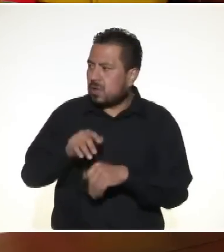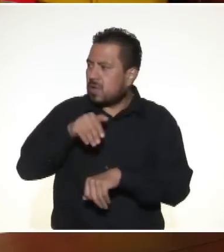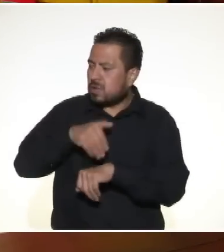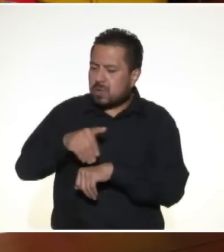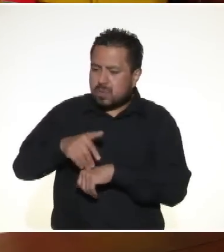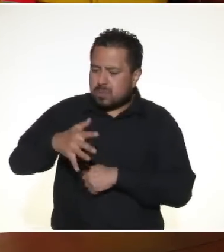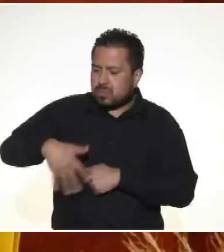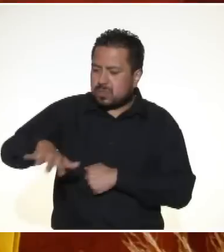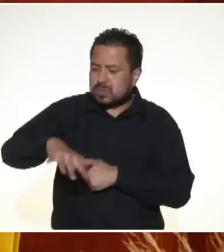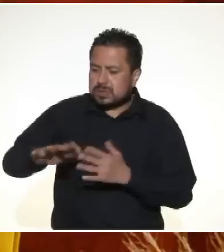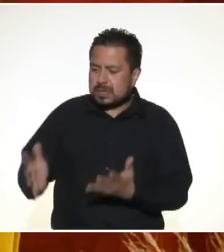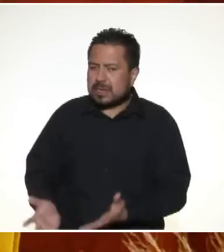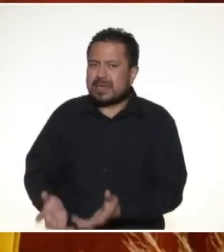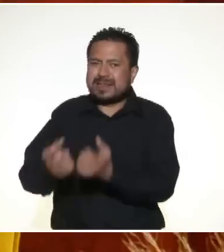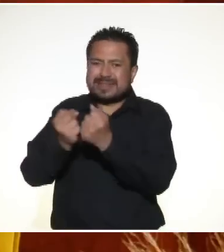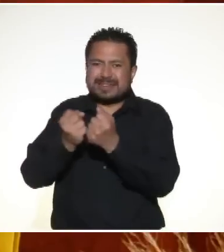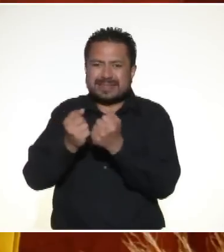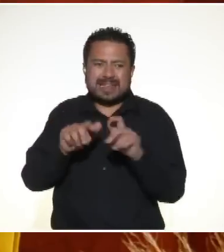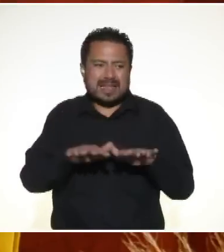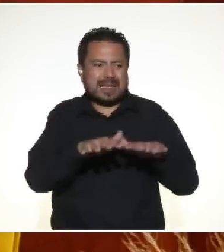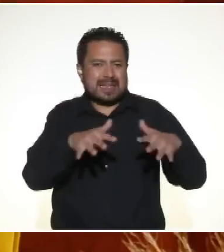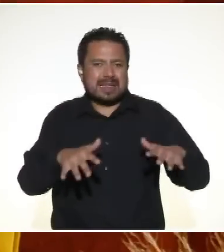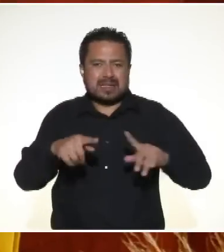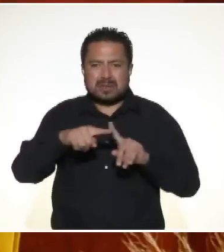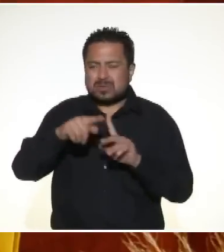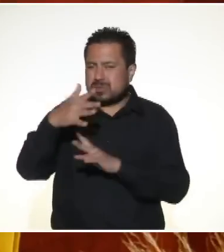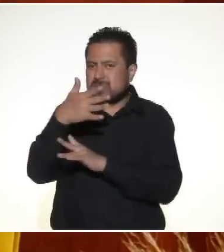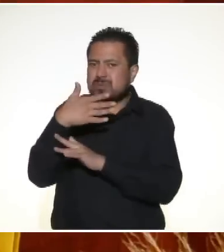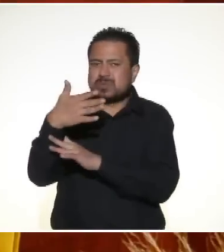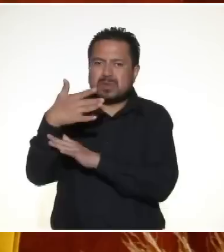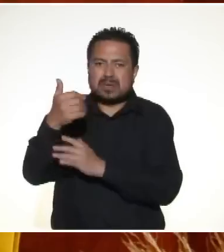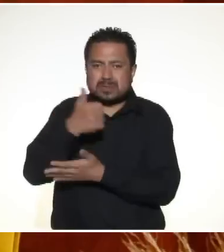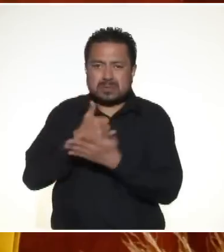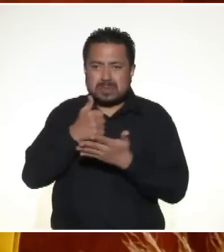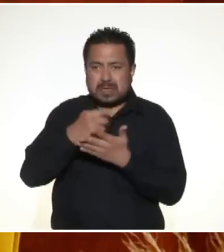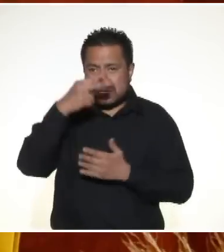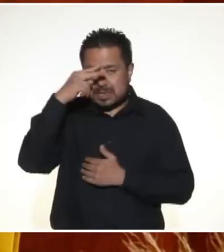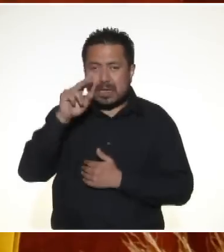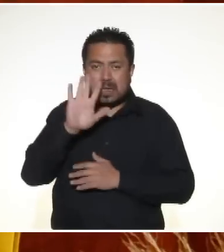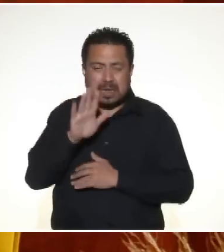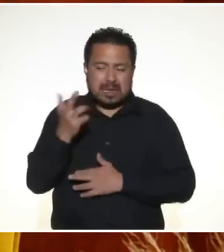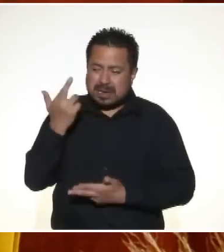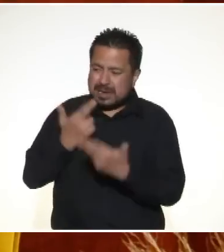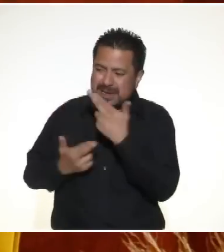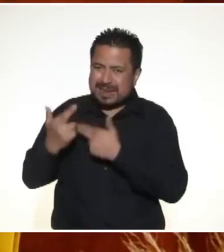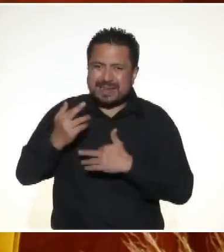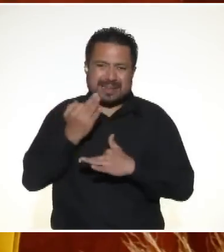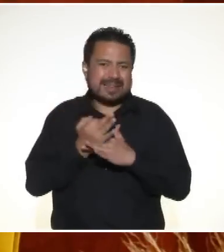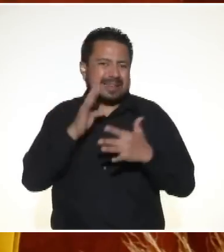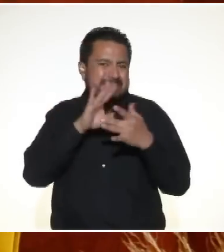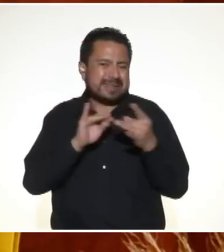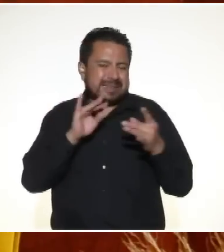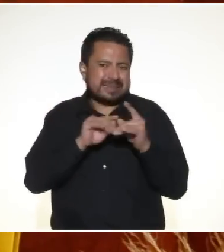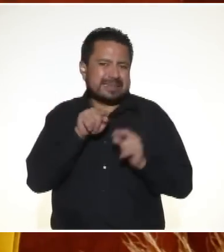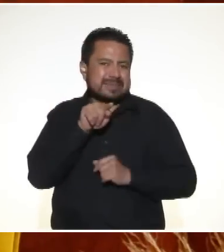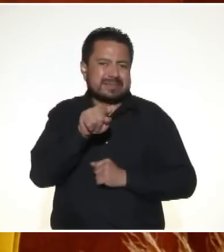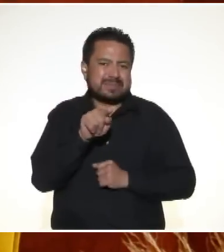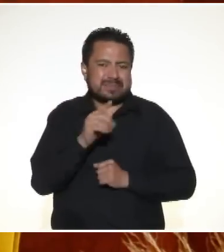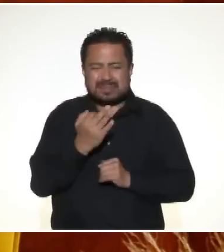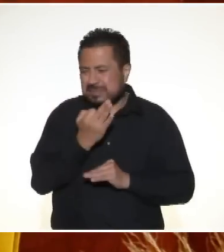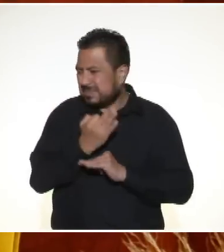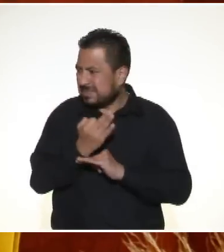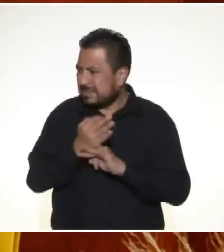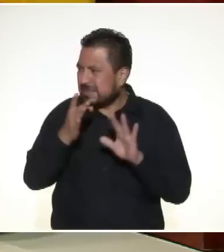de búsqueda y recuperación acuática de la Cruz Roja de Ciudad de México. Y retomando un poco de los puntos que